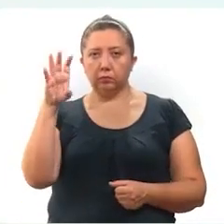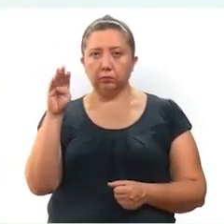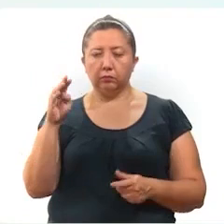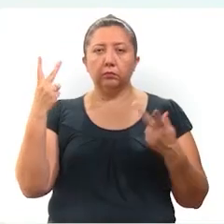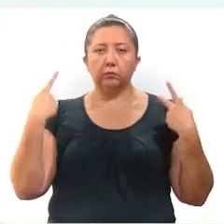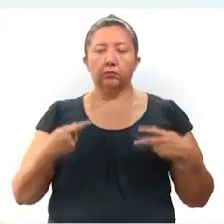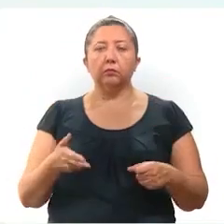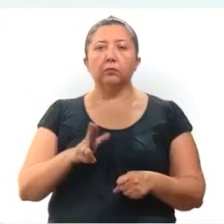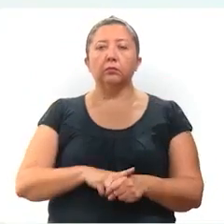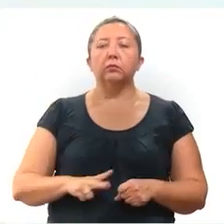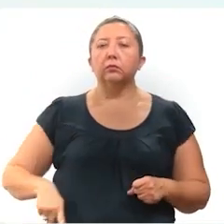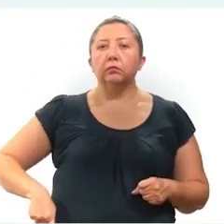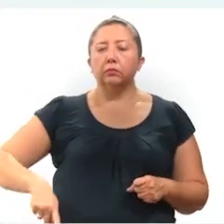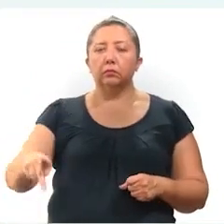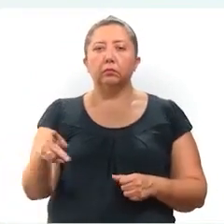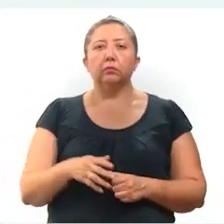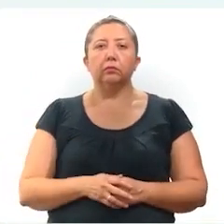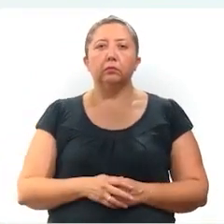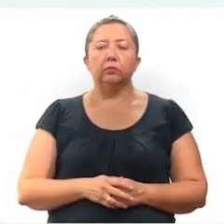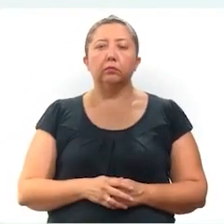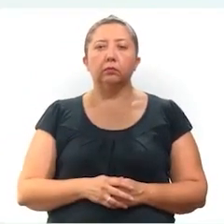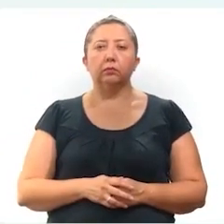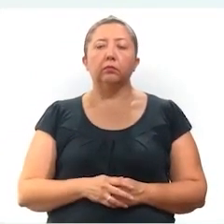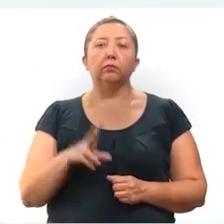190 pacientes en hospitales públicos.